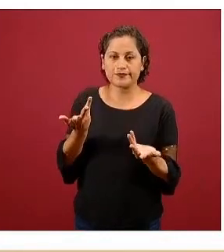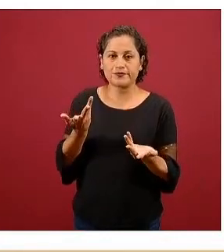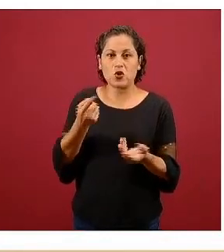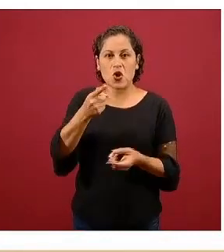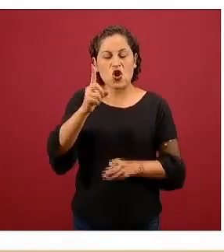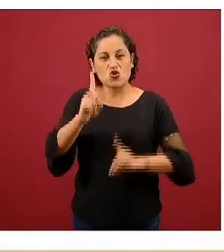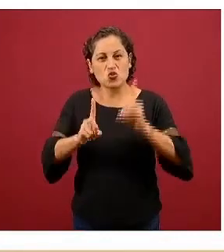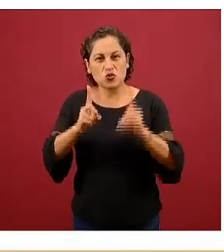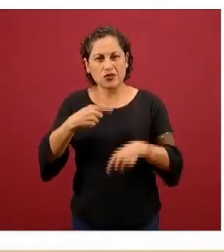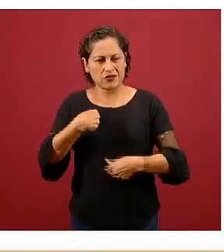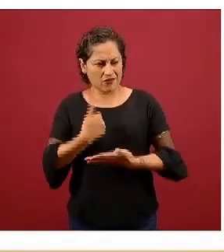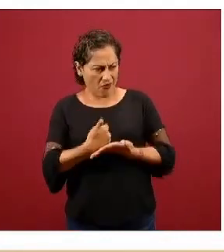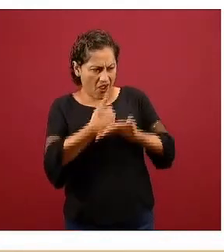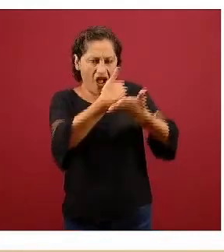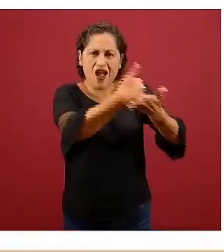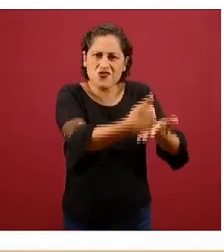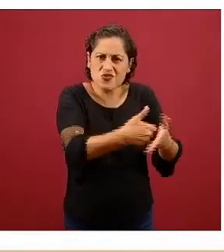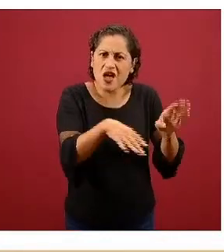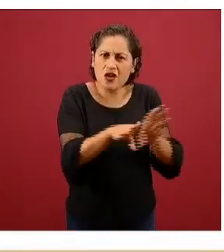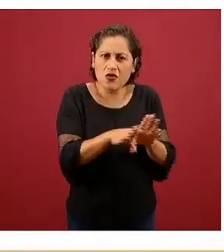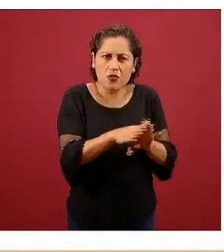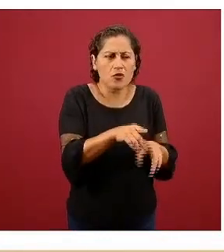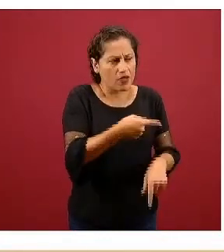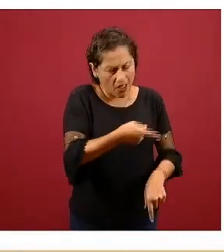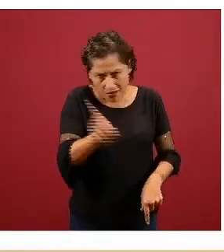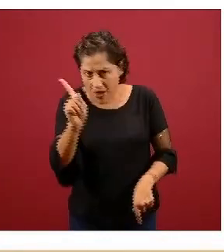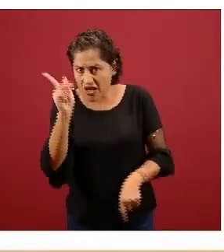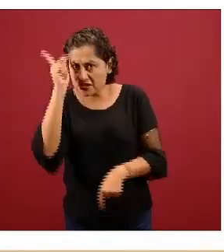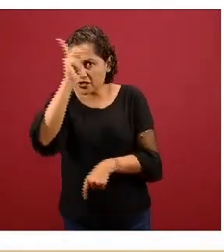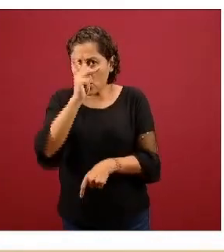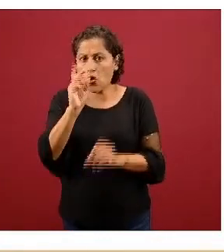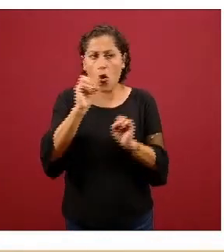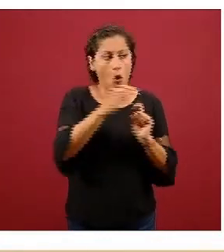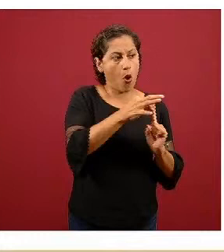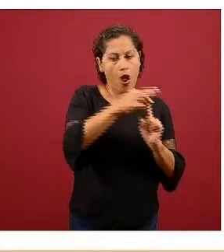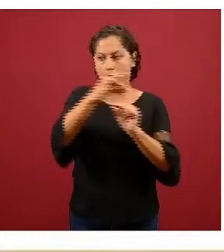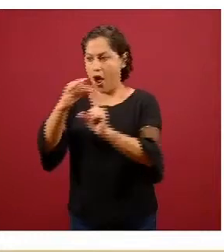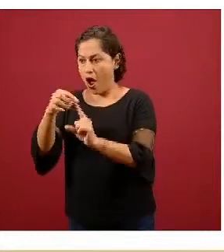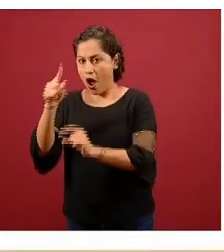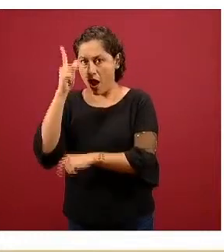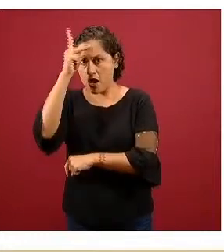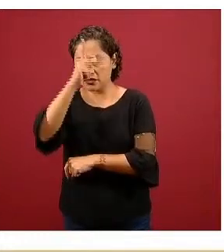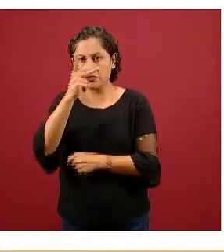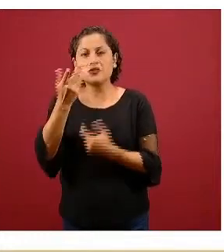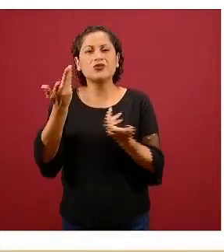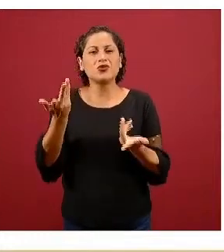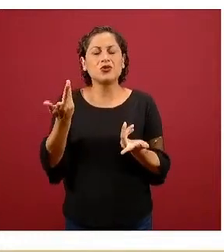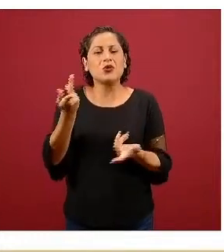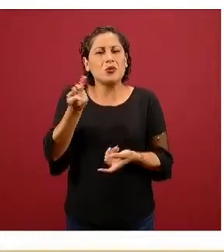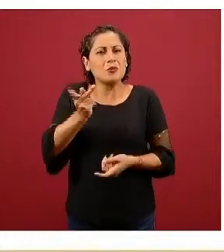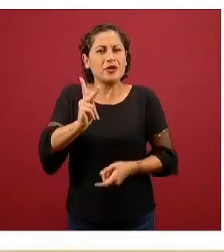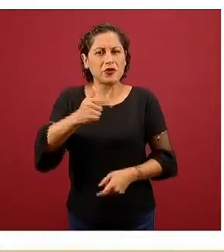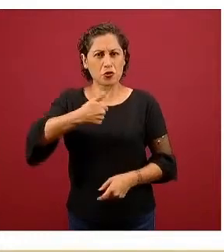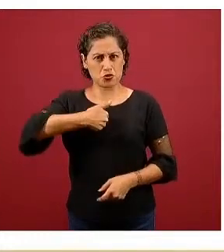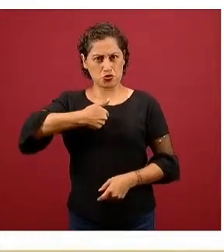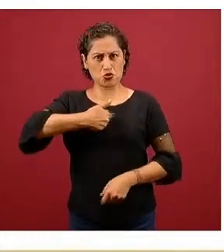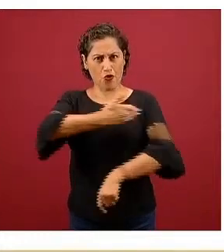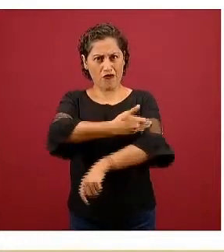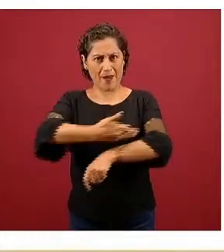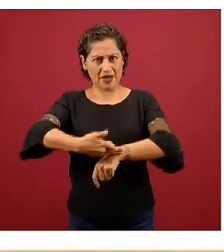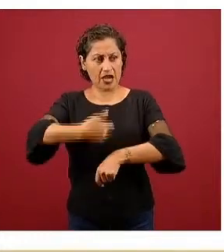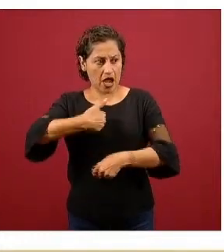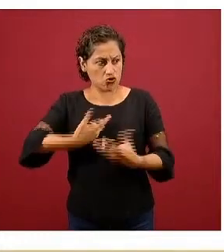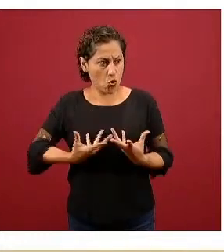a consulta, ya lo mandé al psicólogo, pero ahorita ¿yo qué puedo hacer como familiar, como persona que